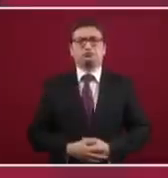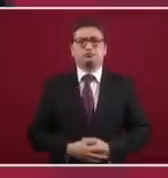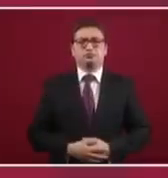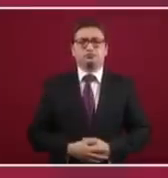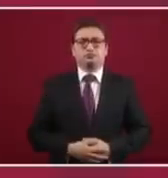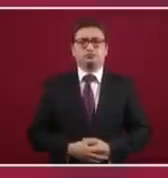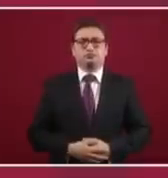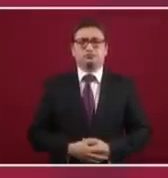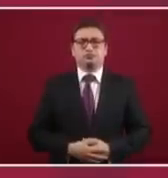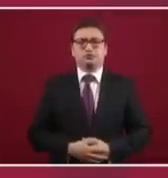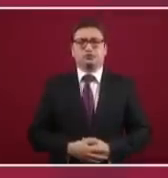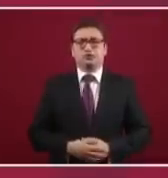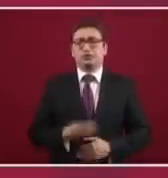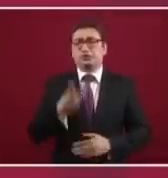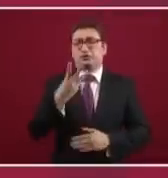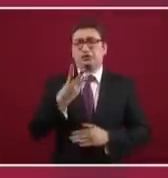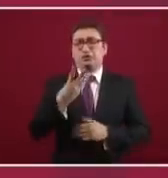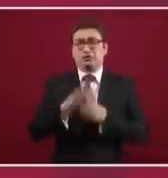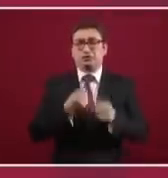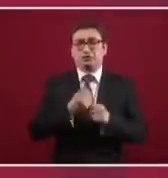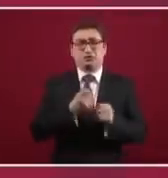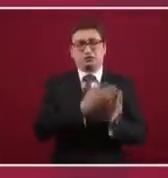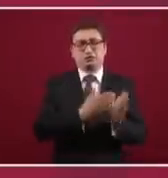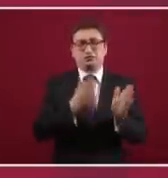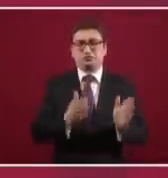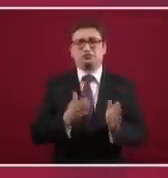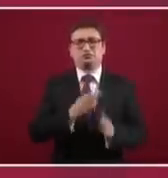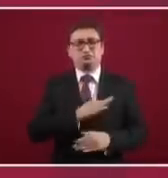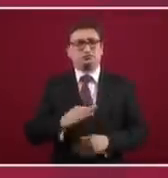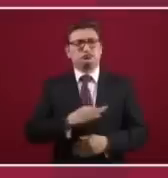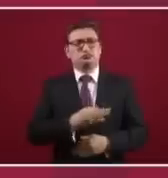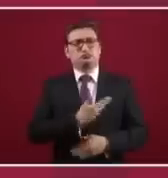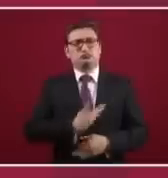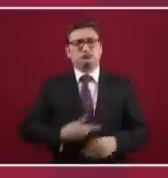a mitad del sexenio.